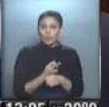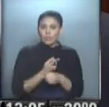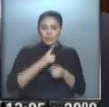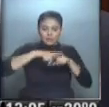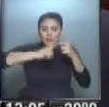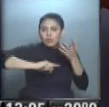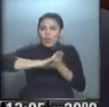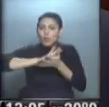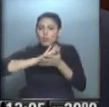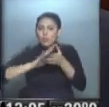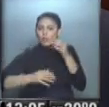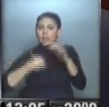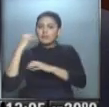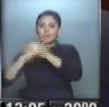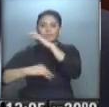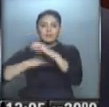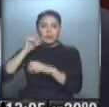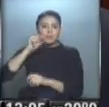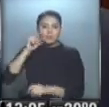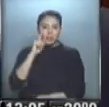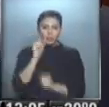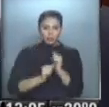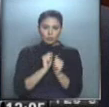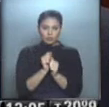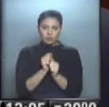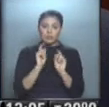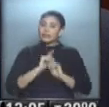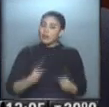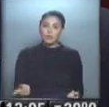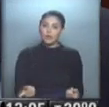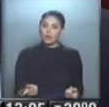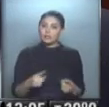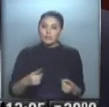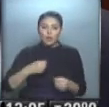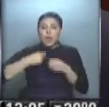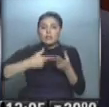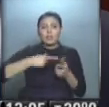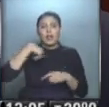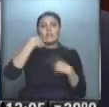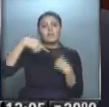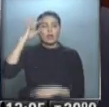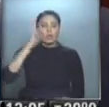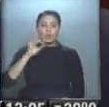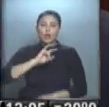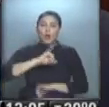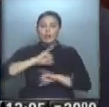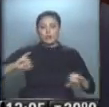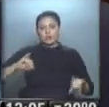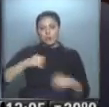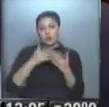innovación tecnológica que caracteriza esta industria, sino que sobre todo no propenderán a la diversidad de opinión ni a la información